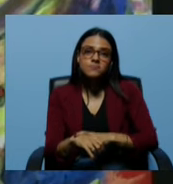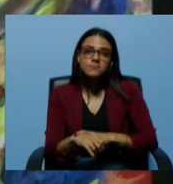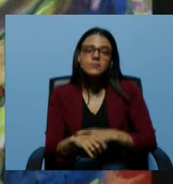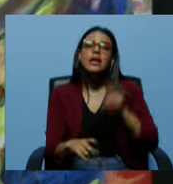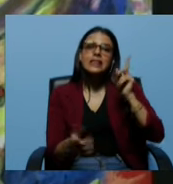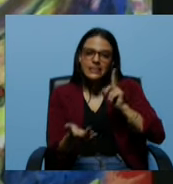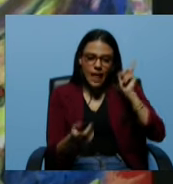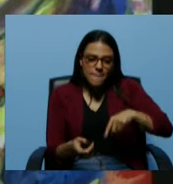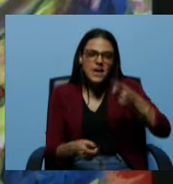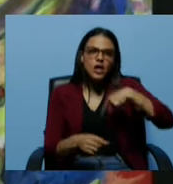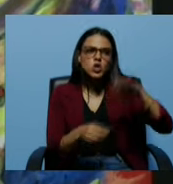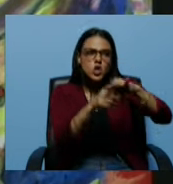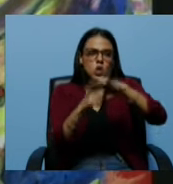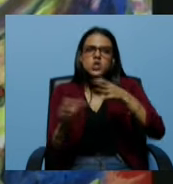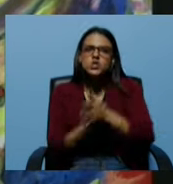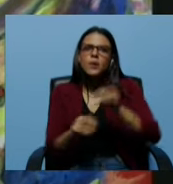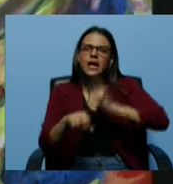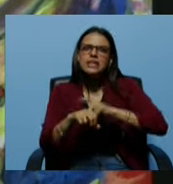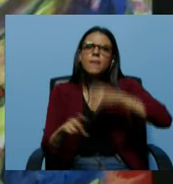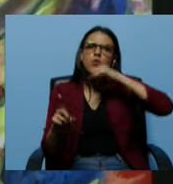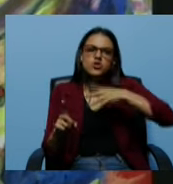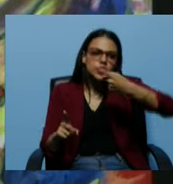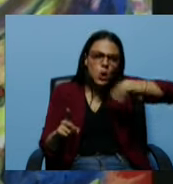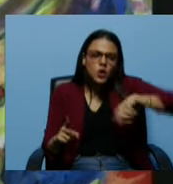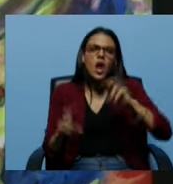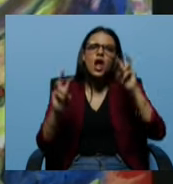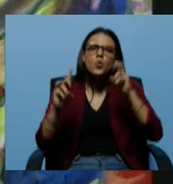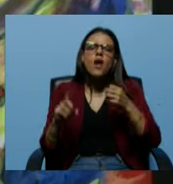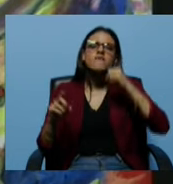también cultivar el tiempo histórico de nuevas